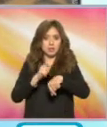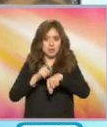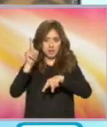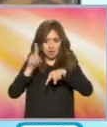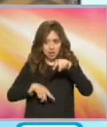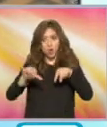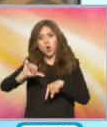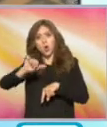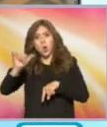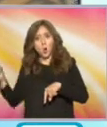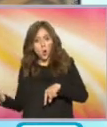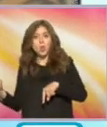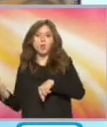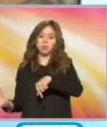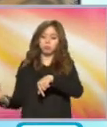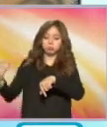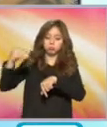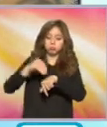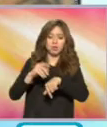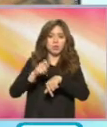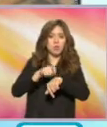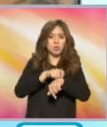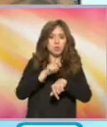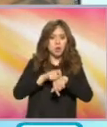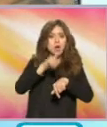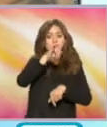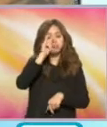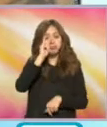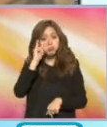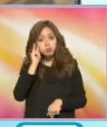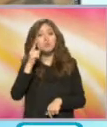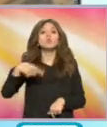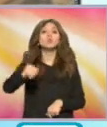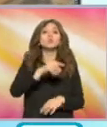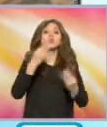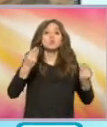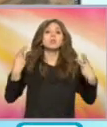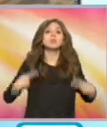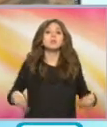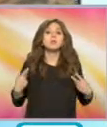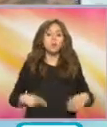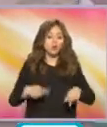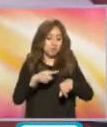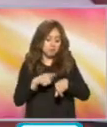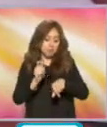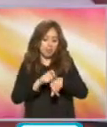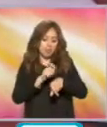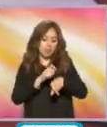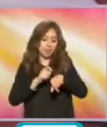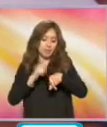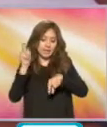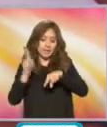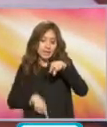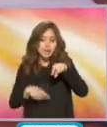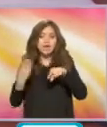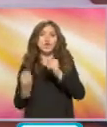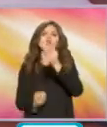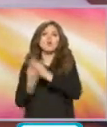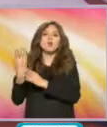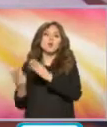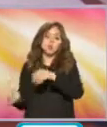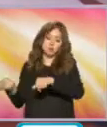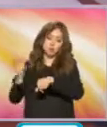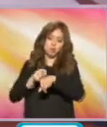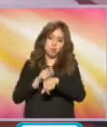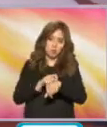algún tatuaje diferente. Entonces lo que hacen muchas personas es cubrir el tatuaje que ya no les gusta Entonces, con sí. uno Muy nuevo. bien. Si yo tenía el nombre